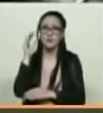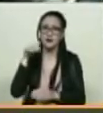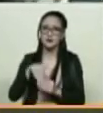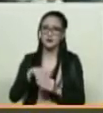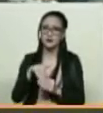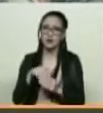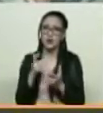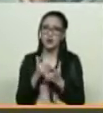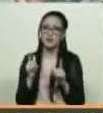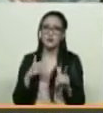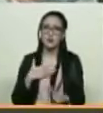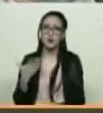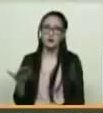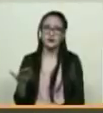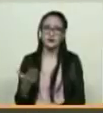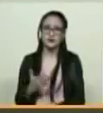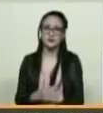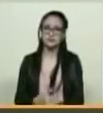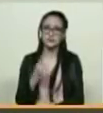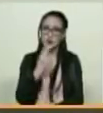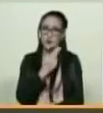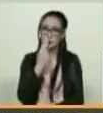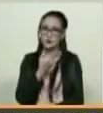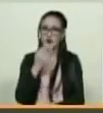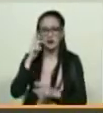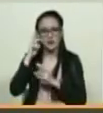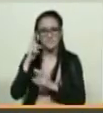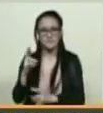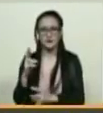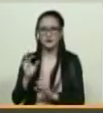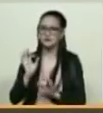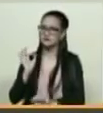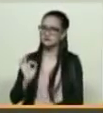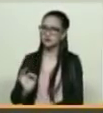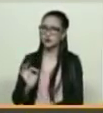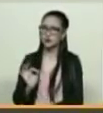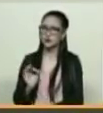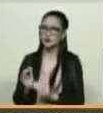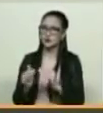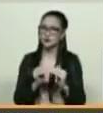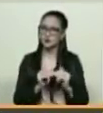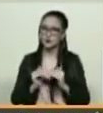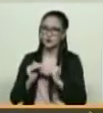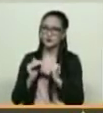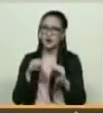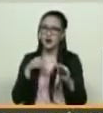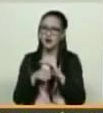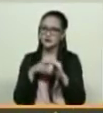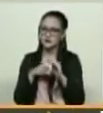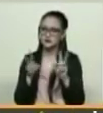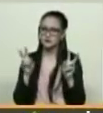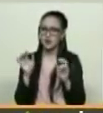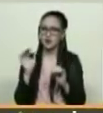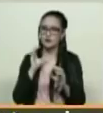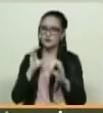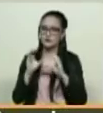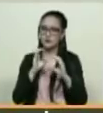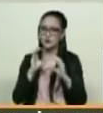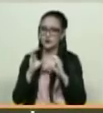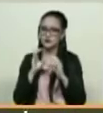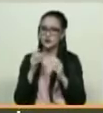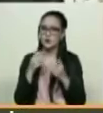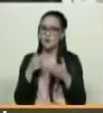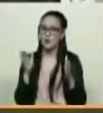electoral. Las partes se comprometen a respetar de manera estricta el equilibrio en el acceso a los medios de comunicación públicos